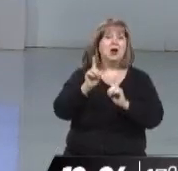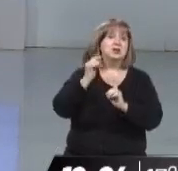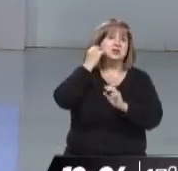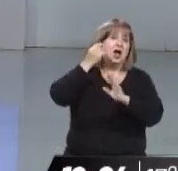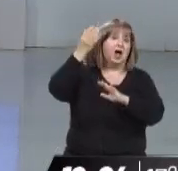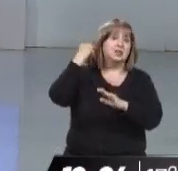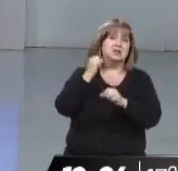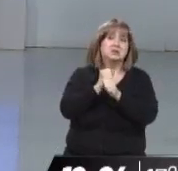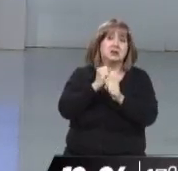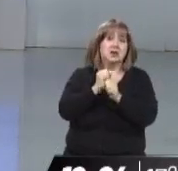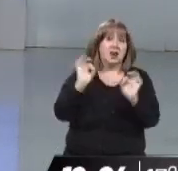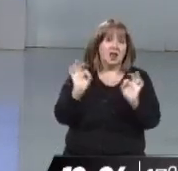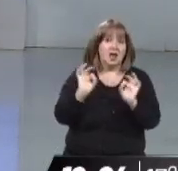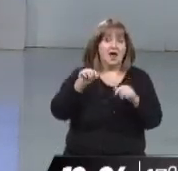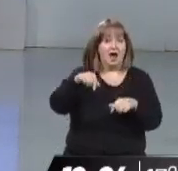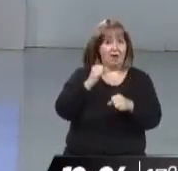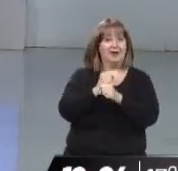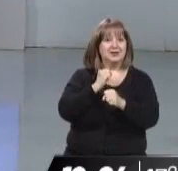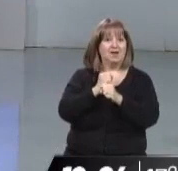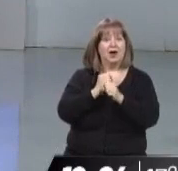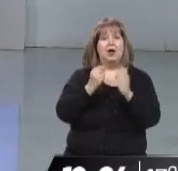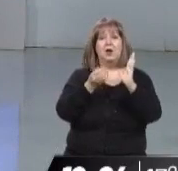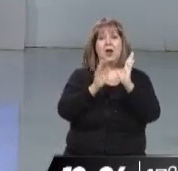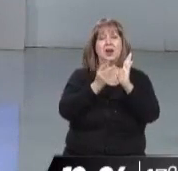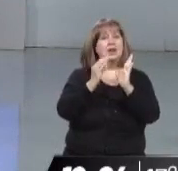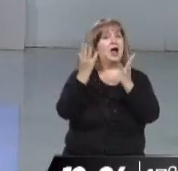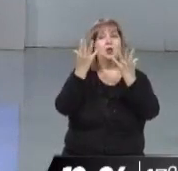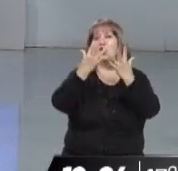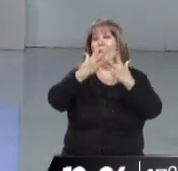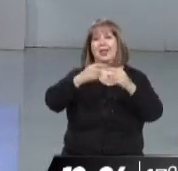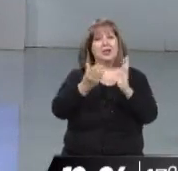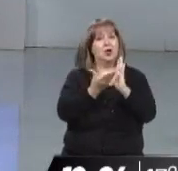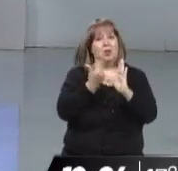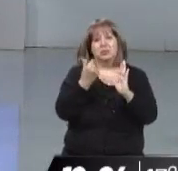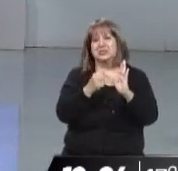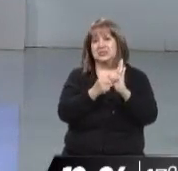tenés 3. Se te sumó uno. Digo, uno nunca sabe, pero siempre es importante actualizar los datos que están allí.